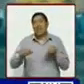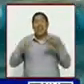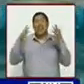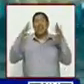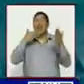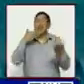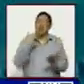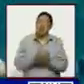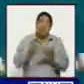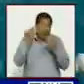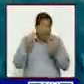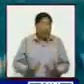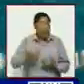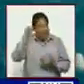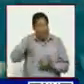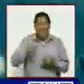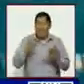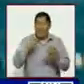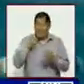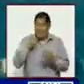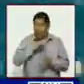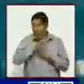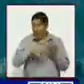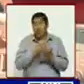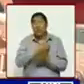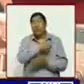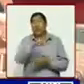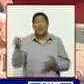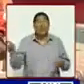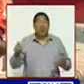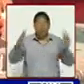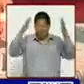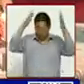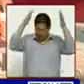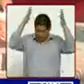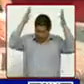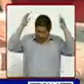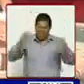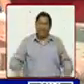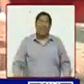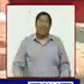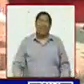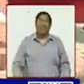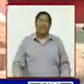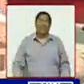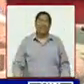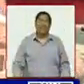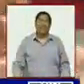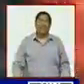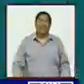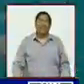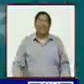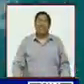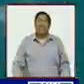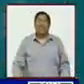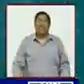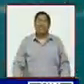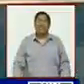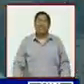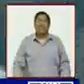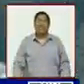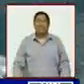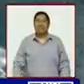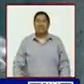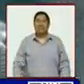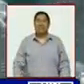Bueno, chicos, ahora sí, quiero decirle que todos ustedes son genios de altura. Eso, muy bien.